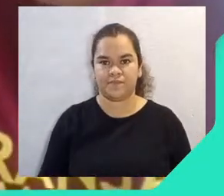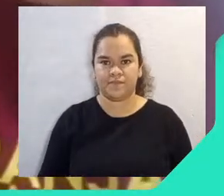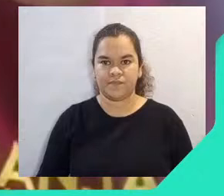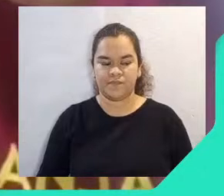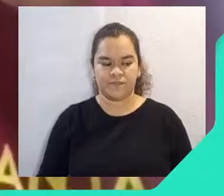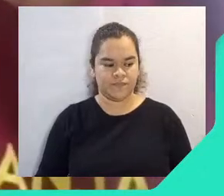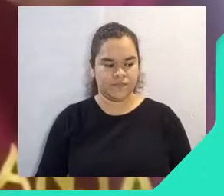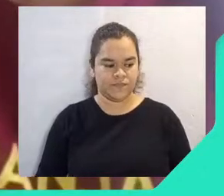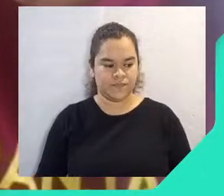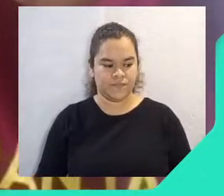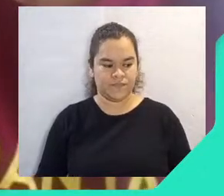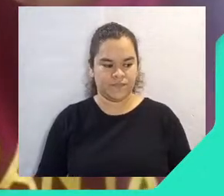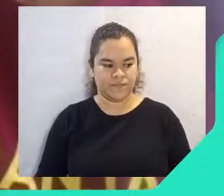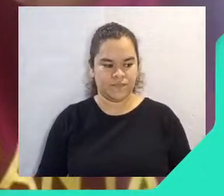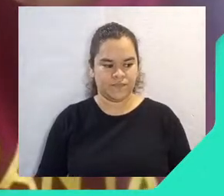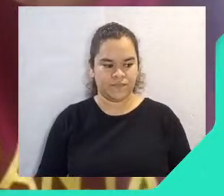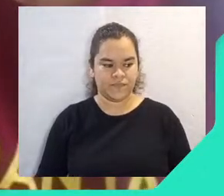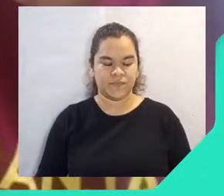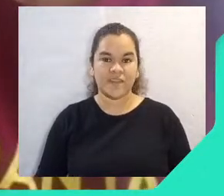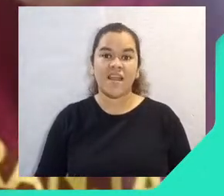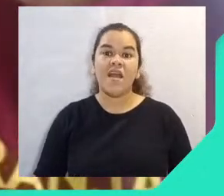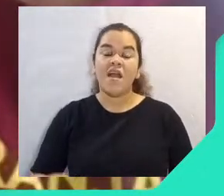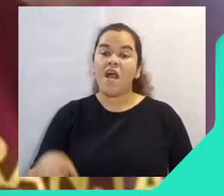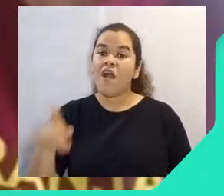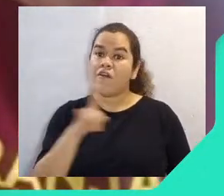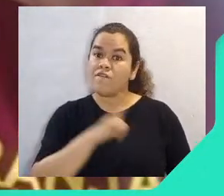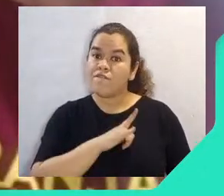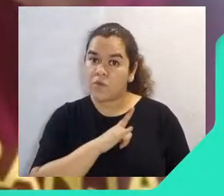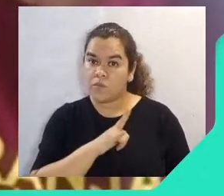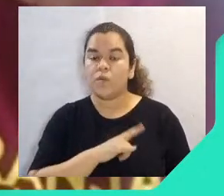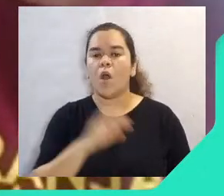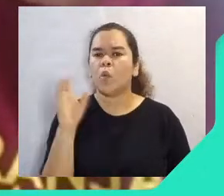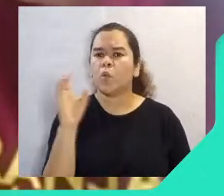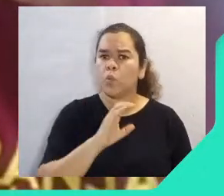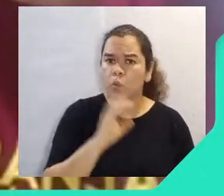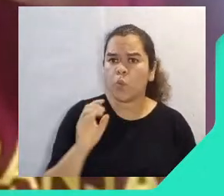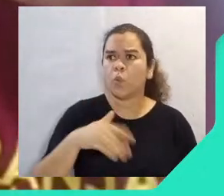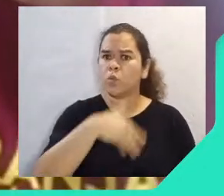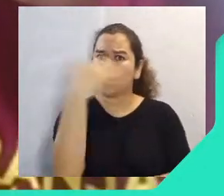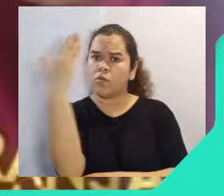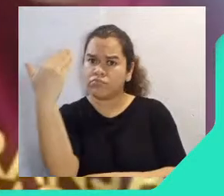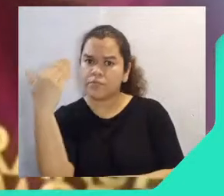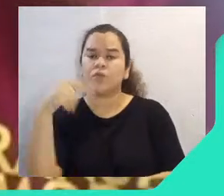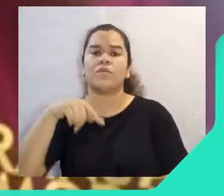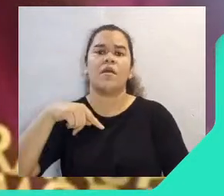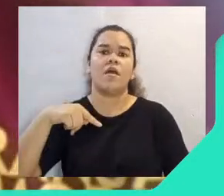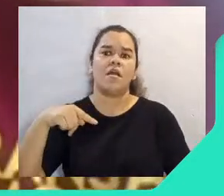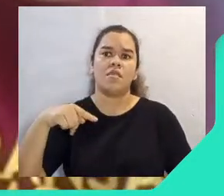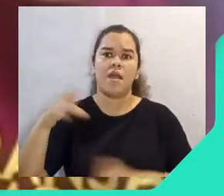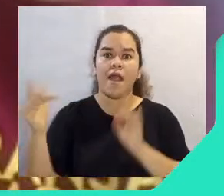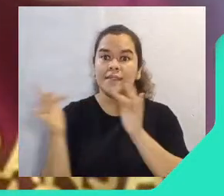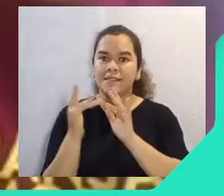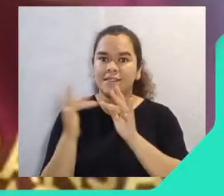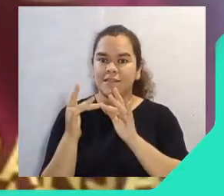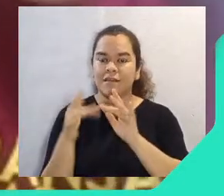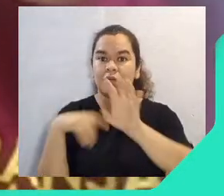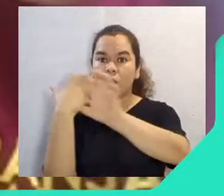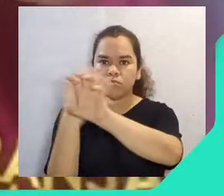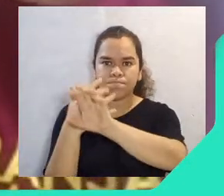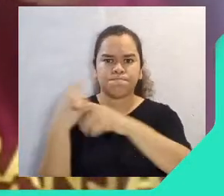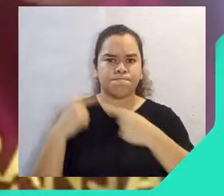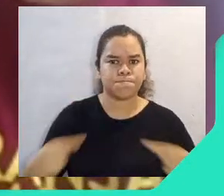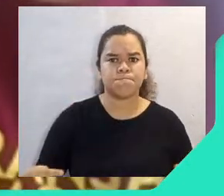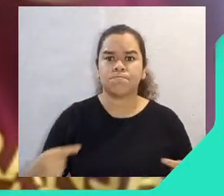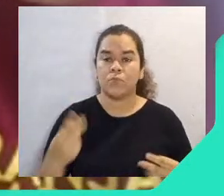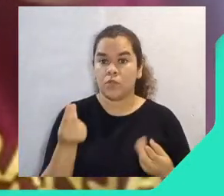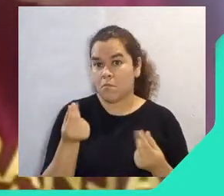La facultad ofrece muchos cursos, jornadas, webinares que están buenísimos, y los cursos son muy